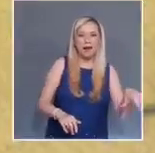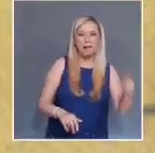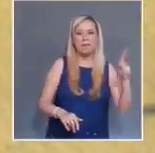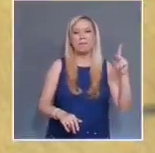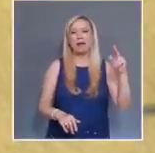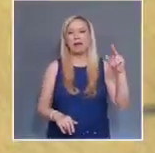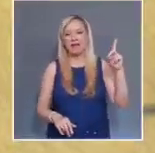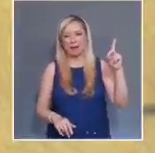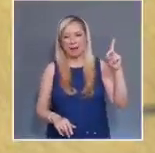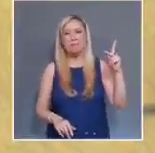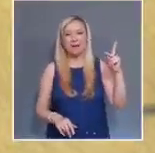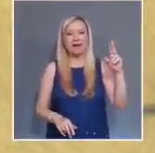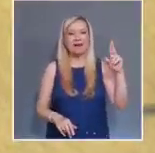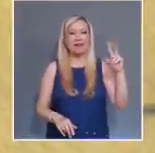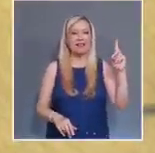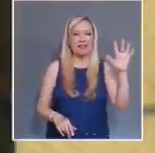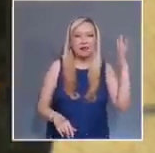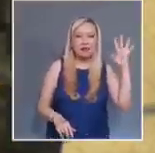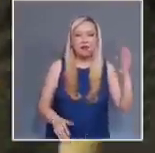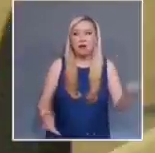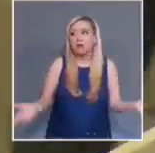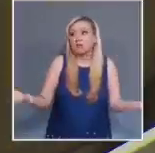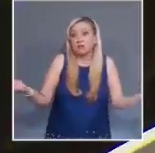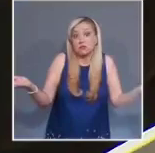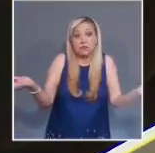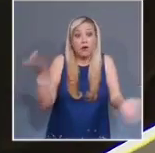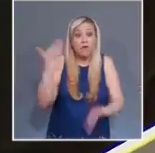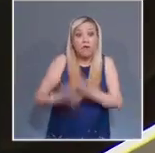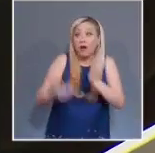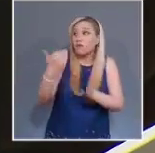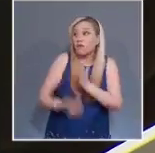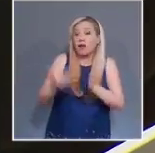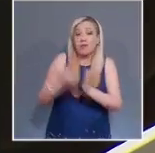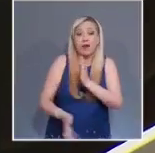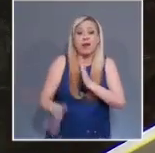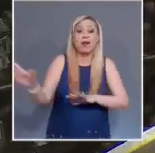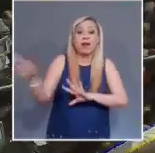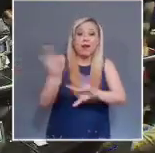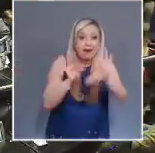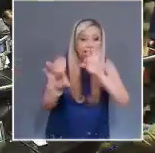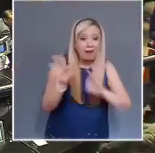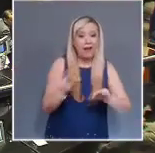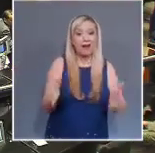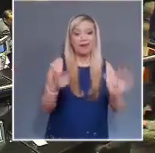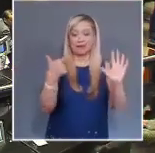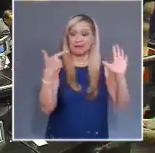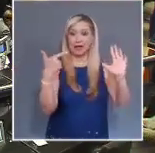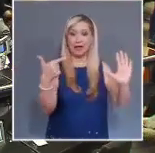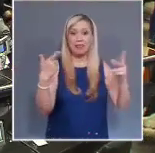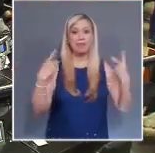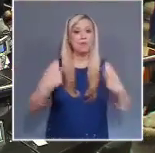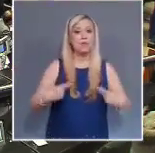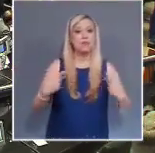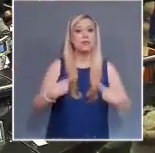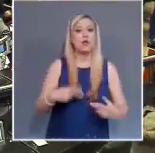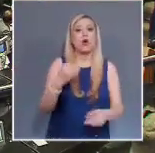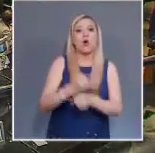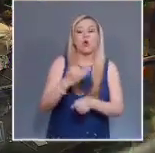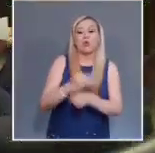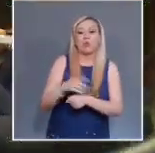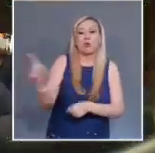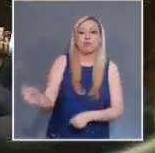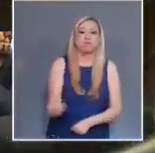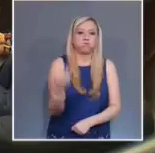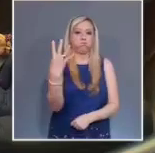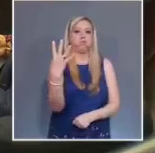se resuelva al menos uno de los nombramientos pendientes que permitirían sesionar al INAI. Entre los temas en espera de resolución en el Senado